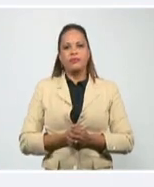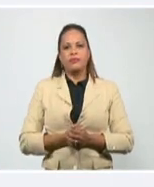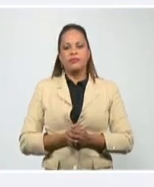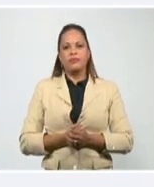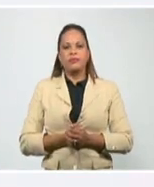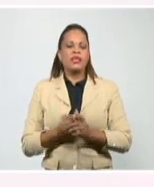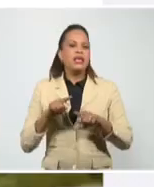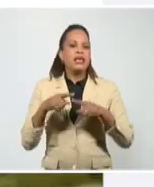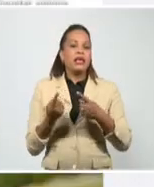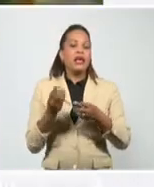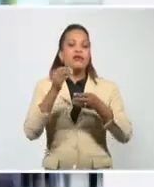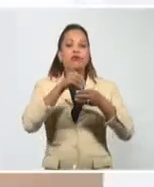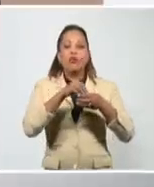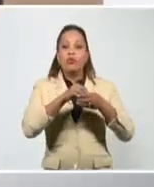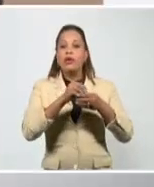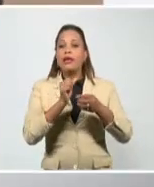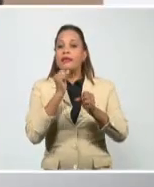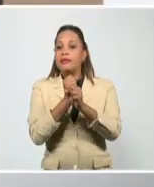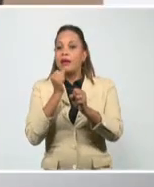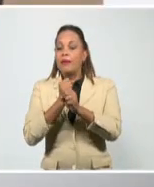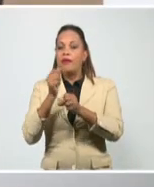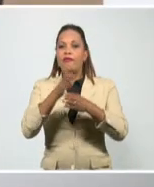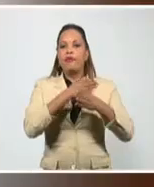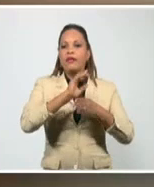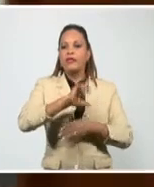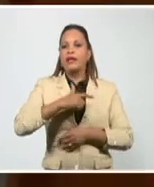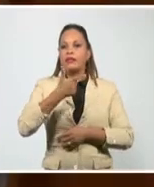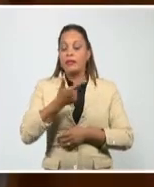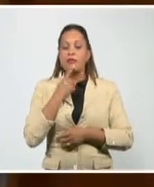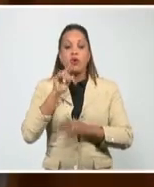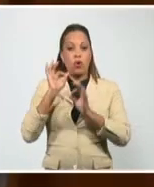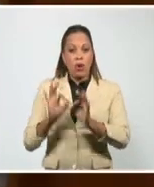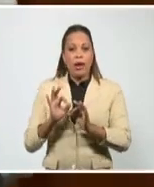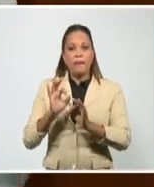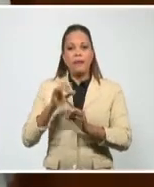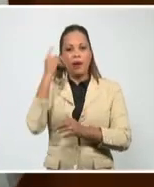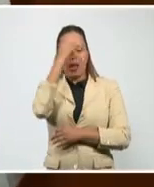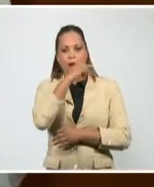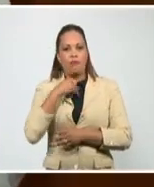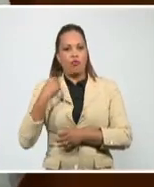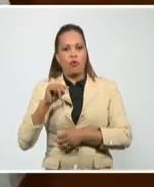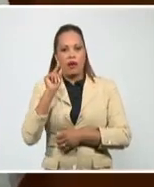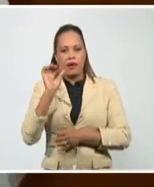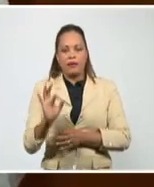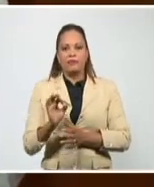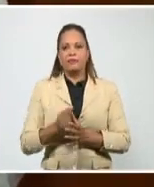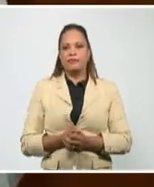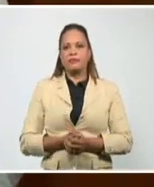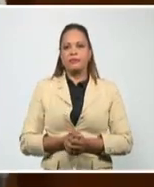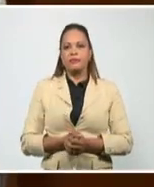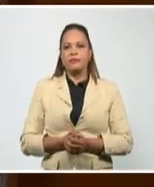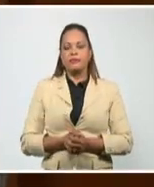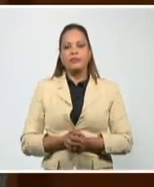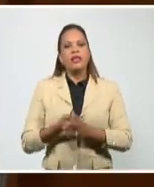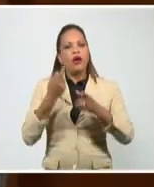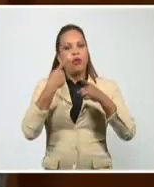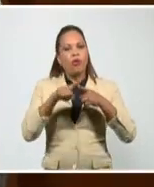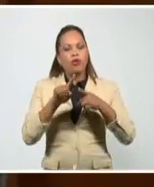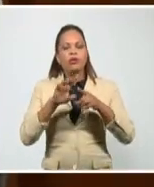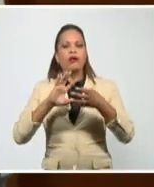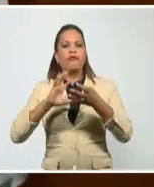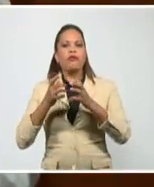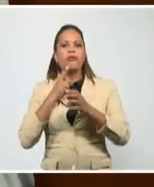lo que incluye la obra de artistas como la propia Bruguera. Y aquí entramos en otro patrón de la guerra cultural, que